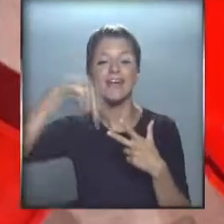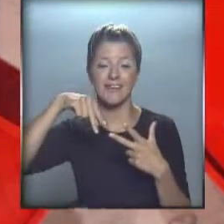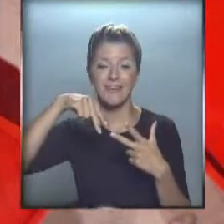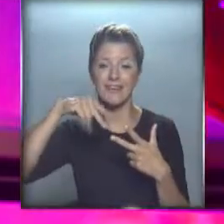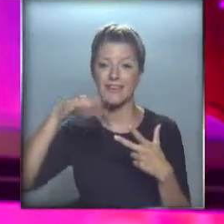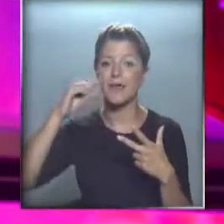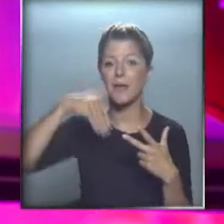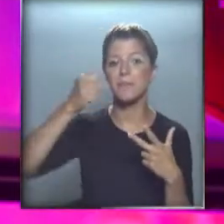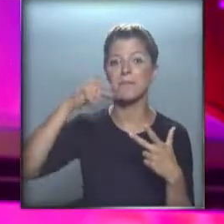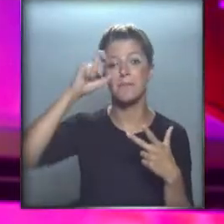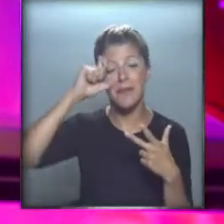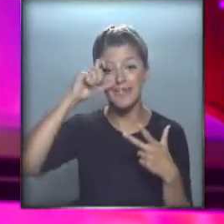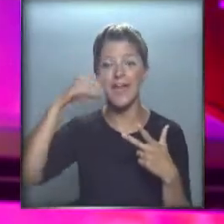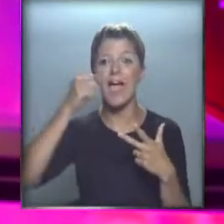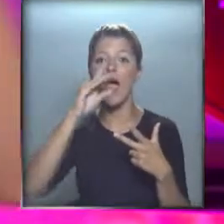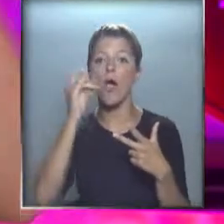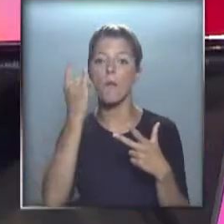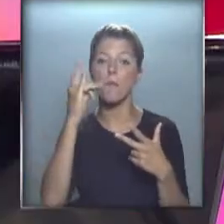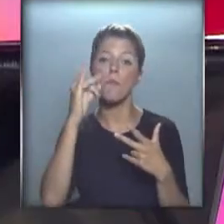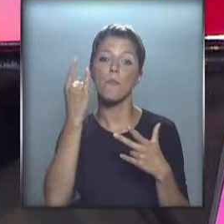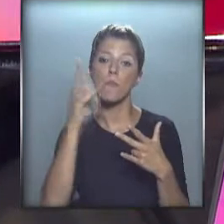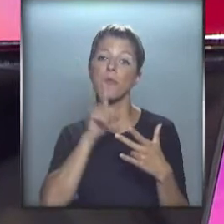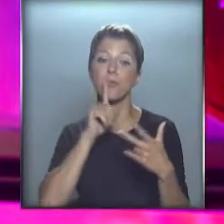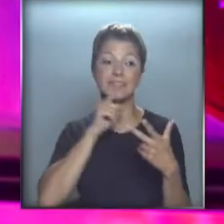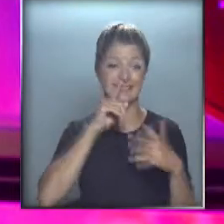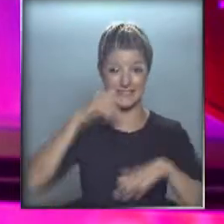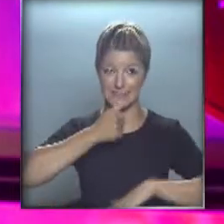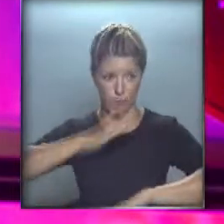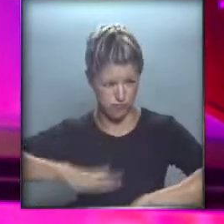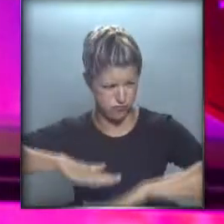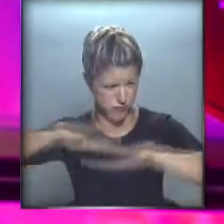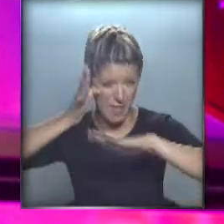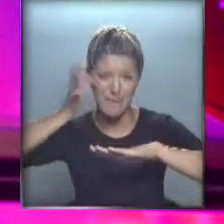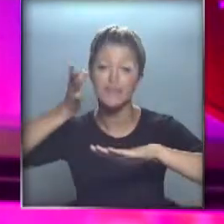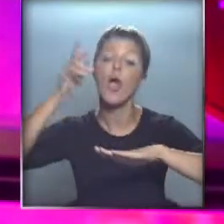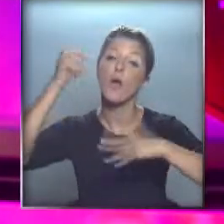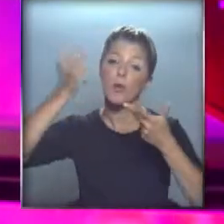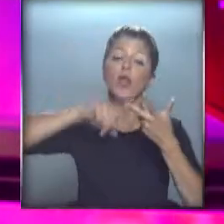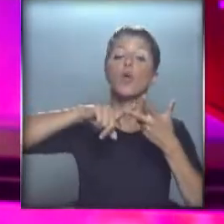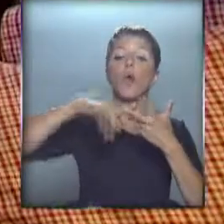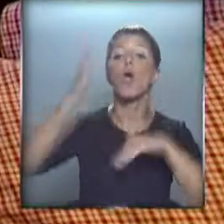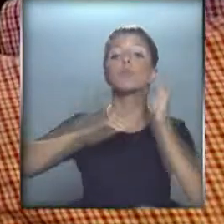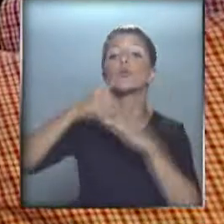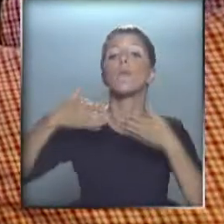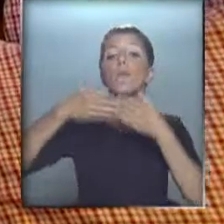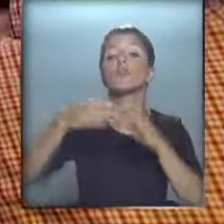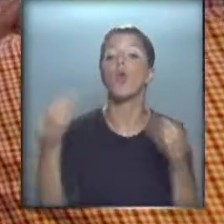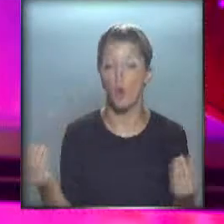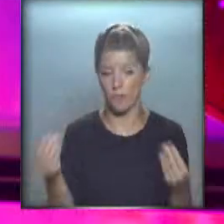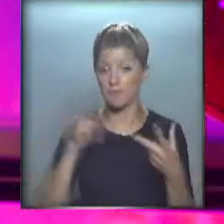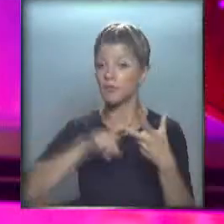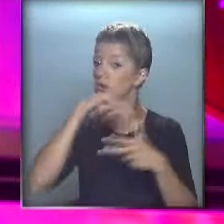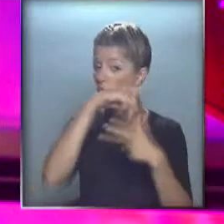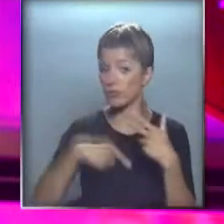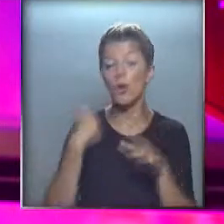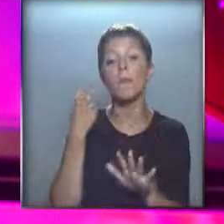inundación. Make a Vote. En caso de inundación, viste que se inunda mucho, Juan, justo. Entonces, te dice, bueno, ¿cómo hacerte un bote? Esto te lo explica el celular. Son mis ideas